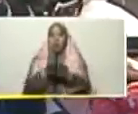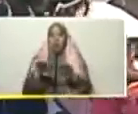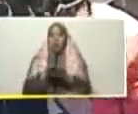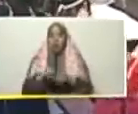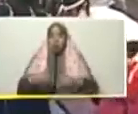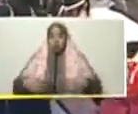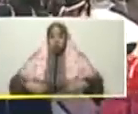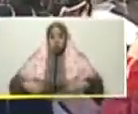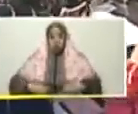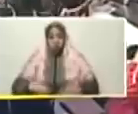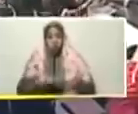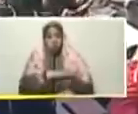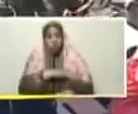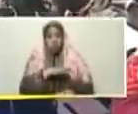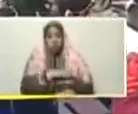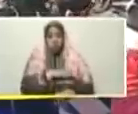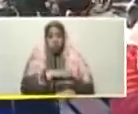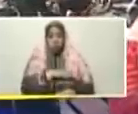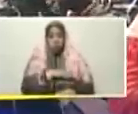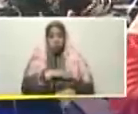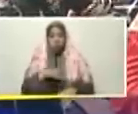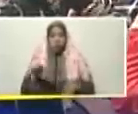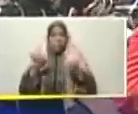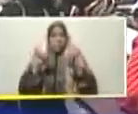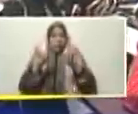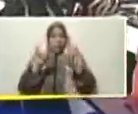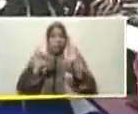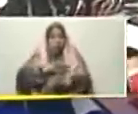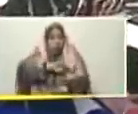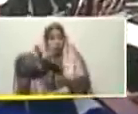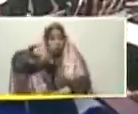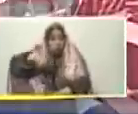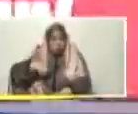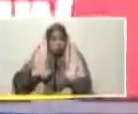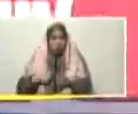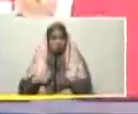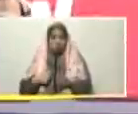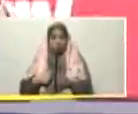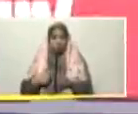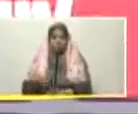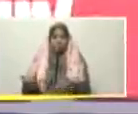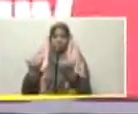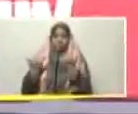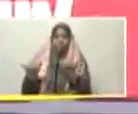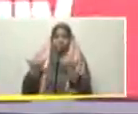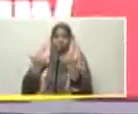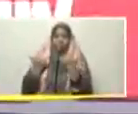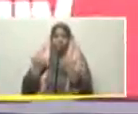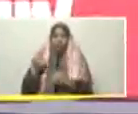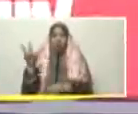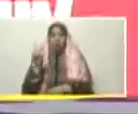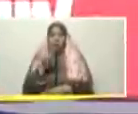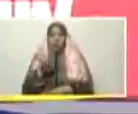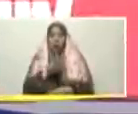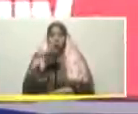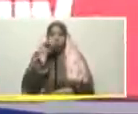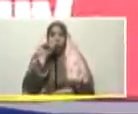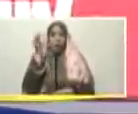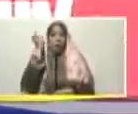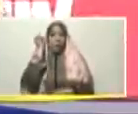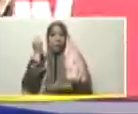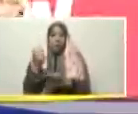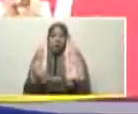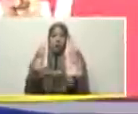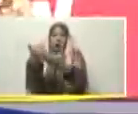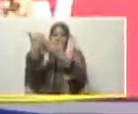propio nosotros mismos los venezolanos las venezolanas con la ayuda